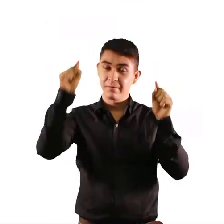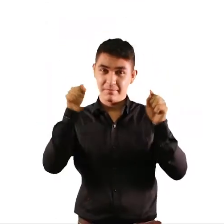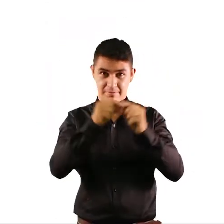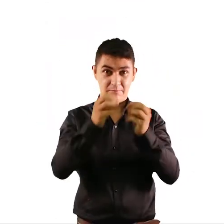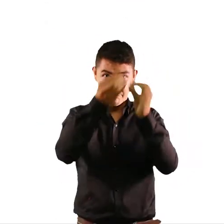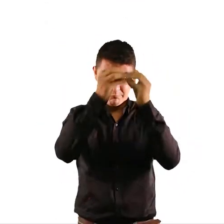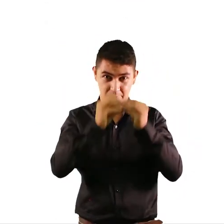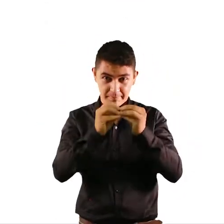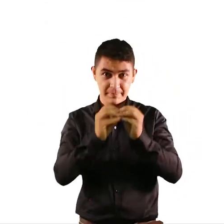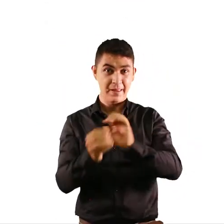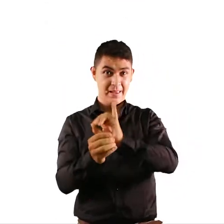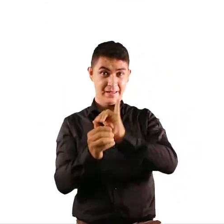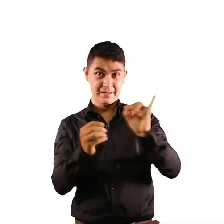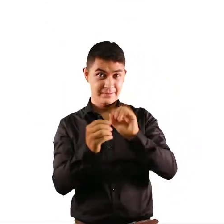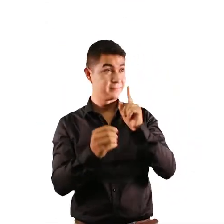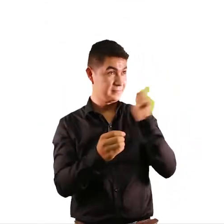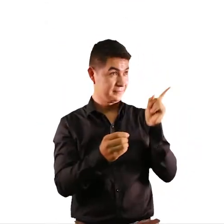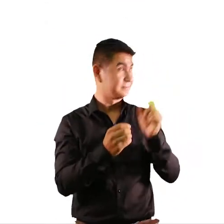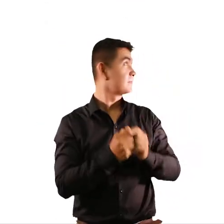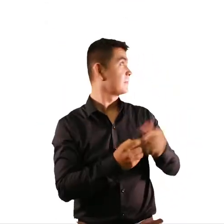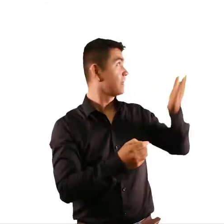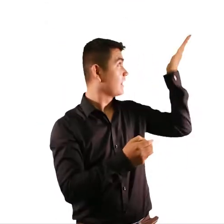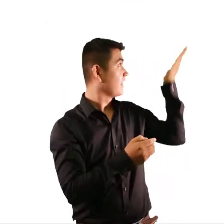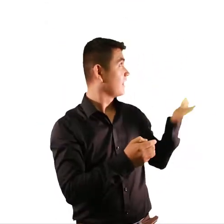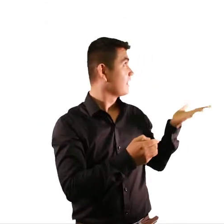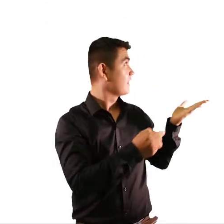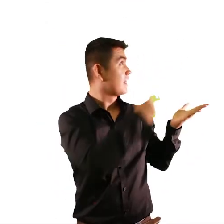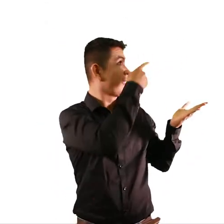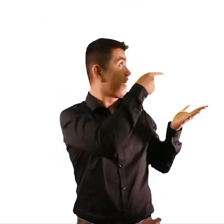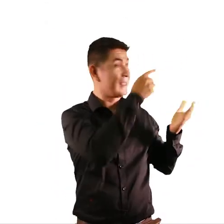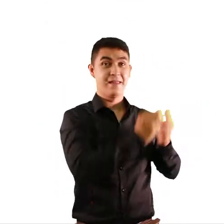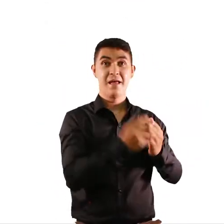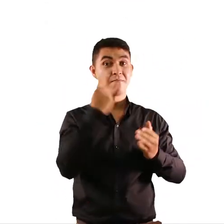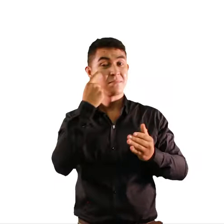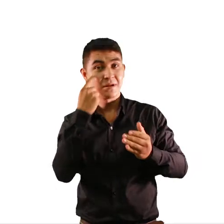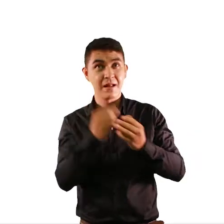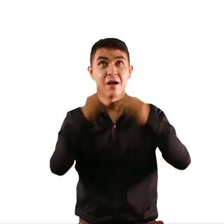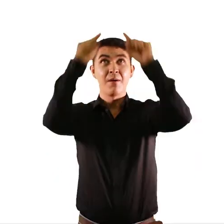Al lado izquierdo tenemos polígonos regulares,